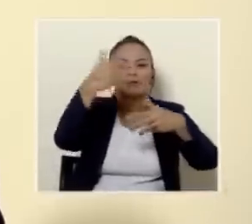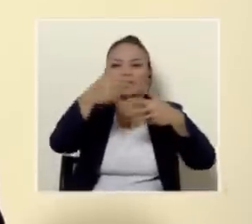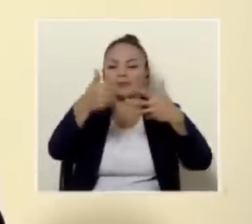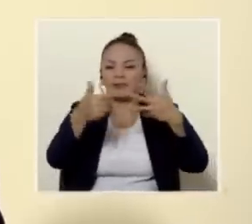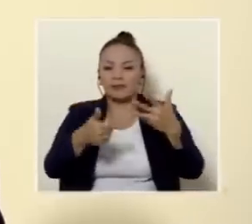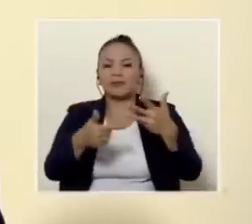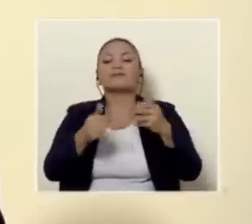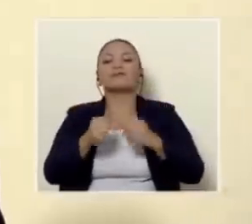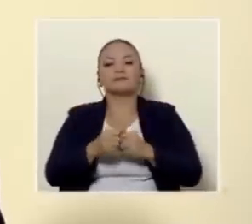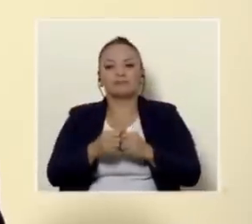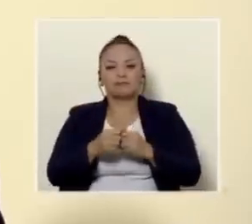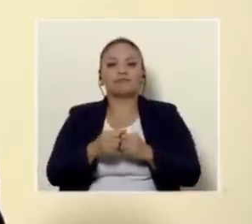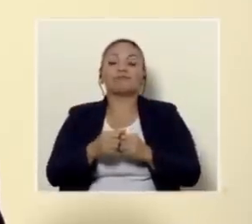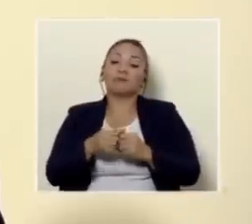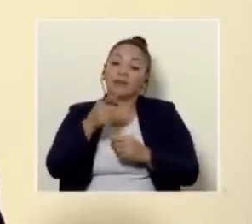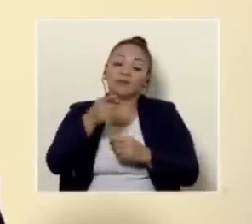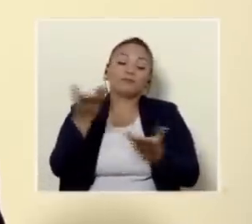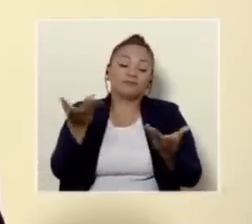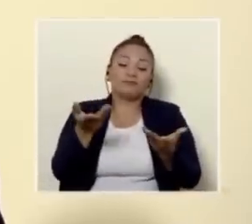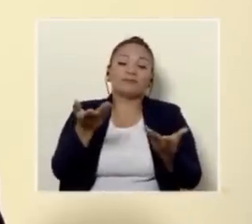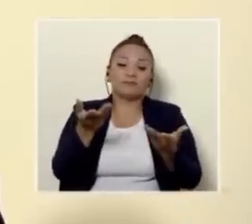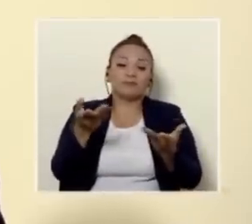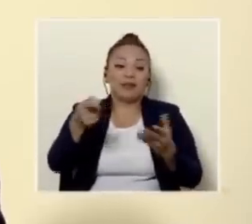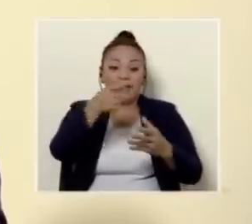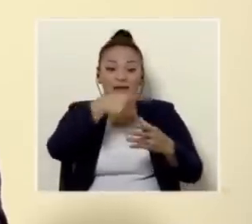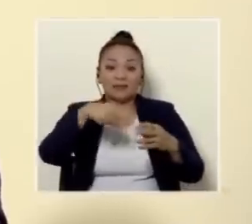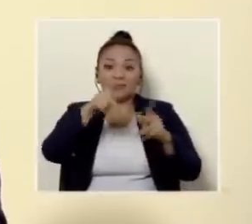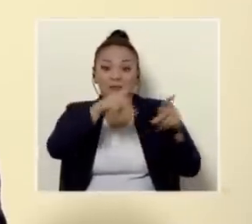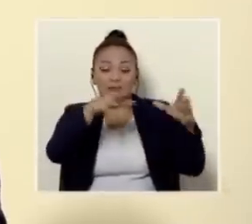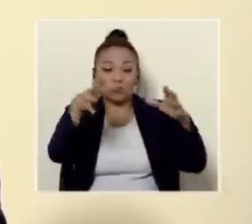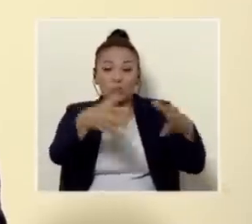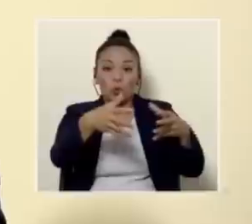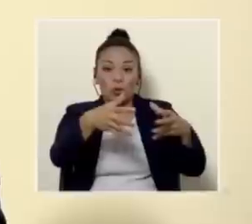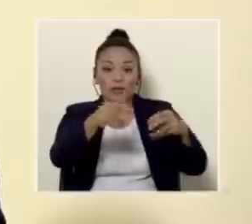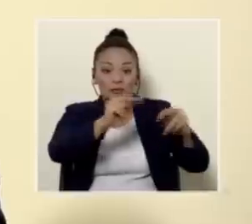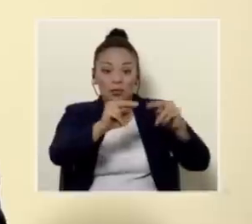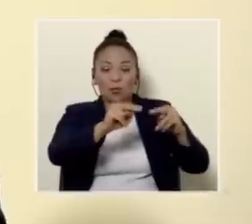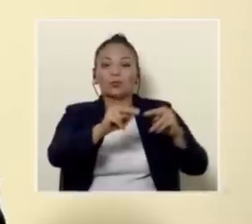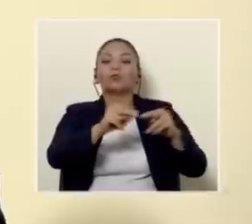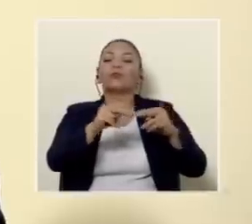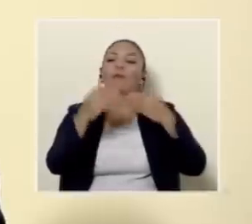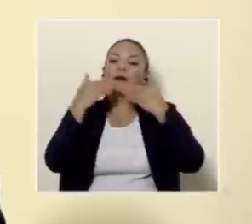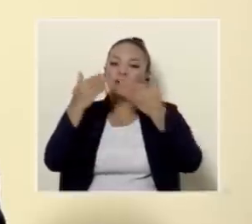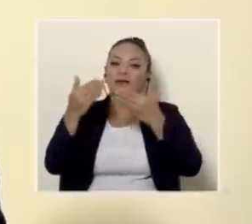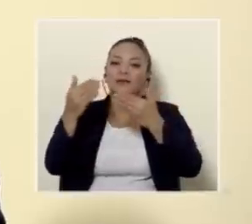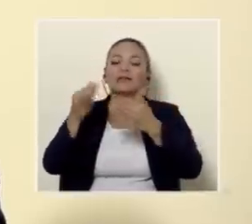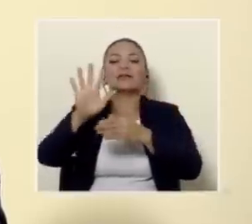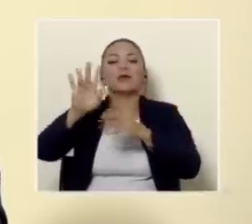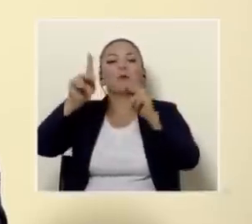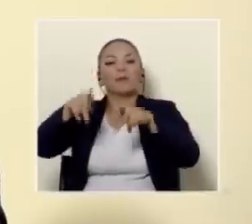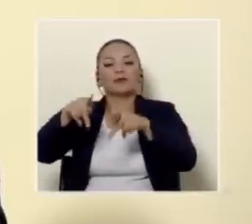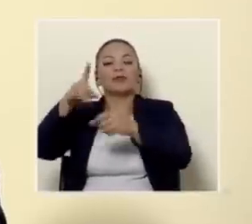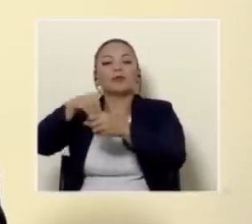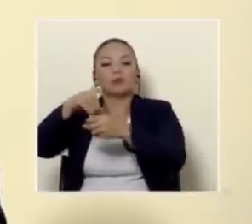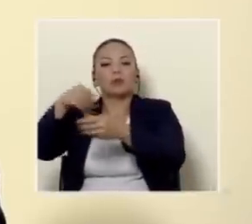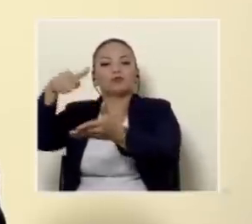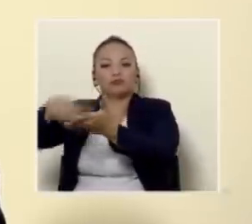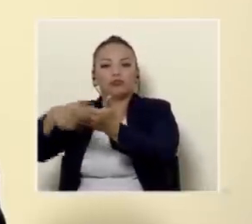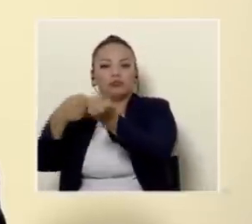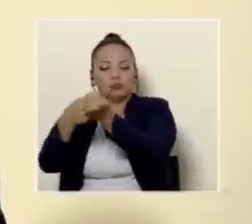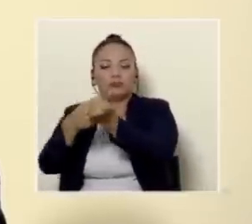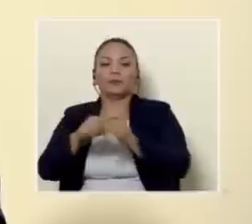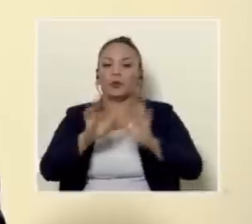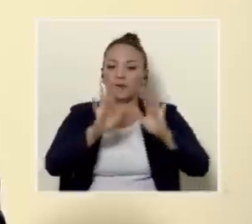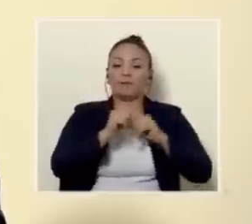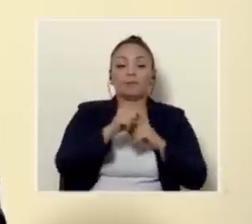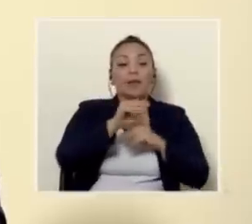etcétera, les van a dar las gracias a ustedes 5 que votaron a favor. Yo me uno a ellos. A los 4